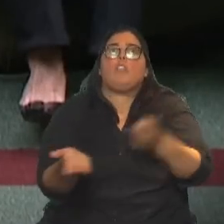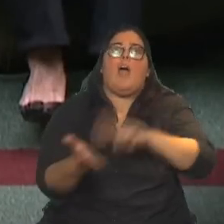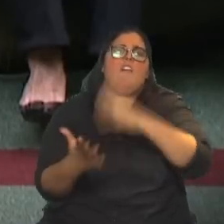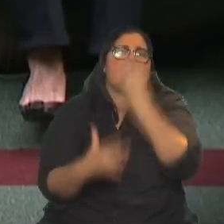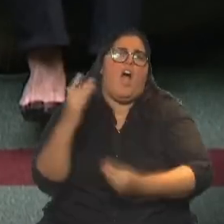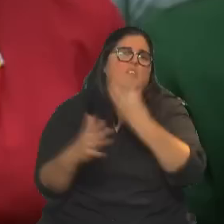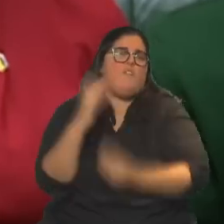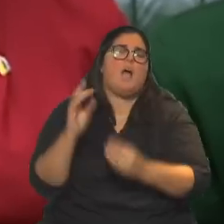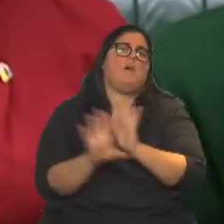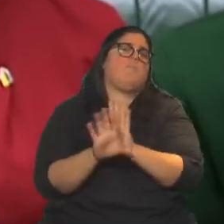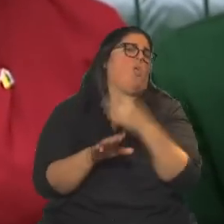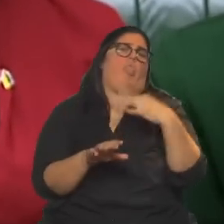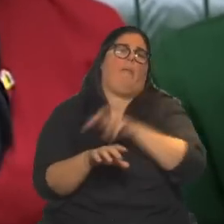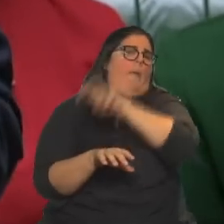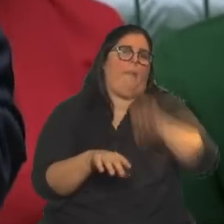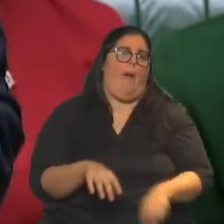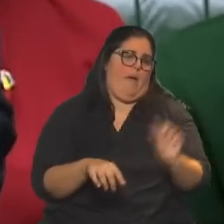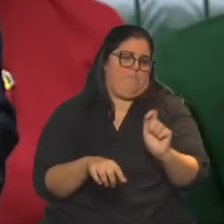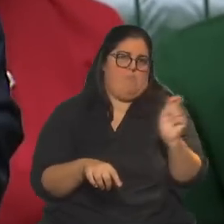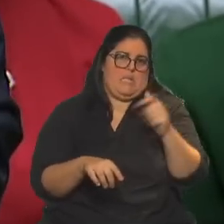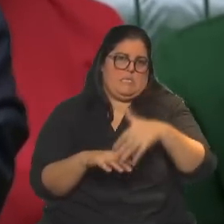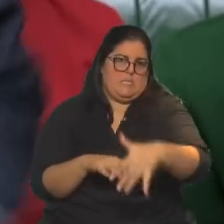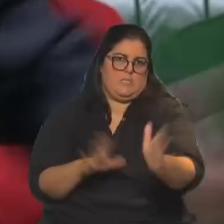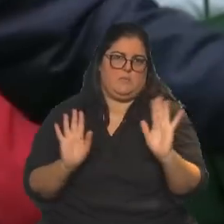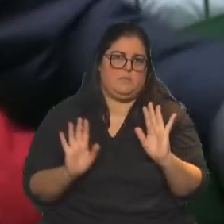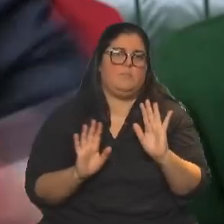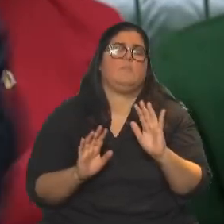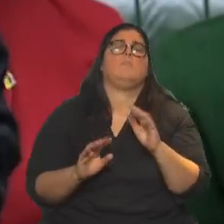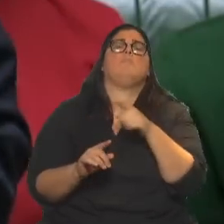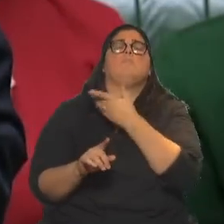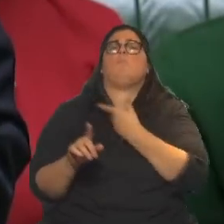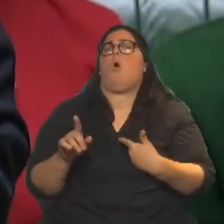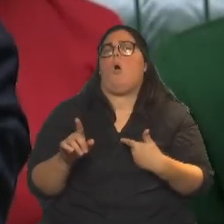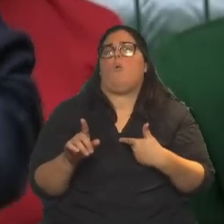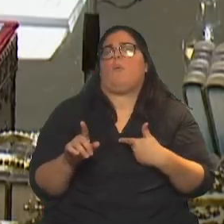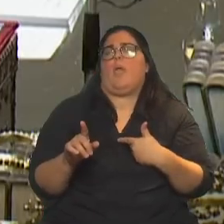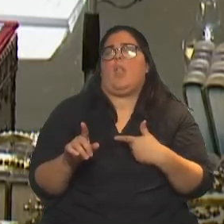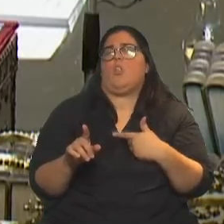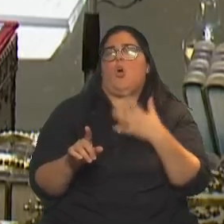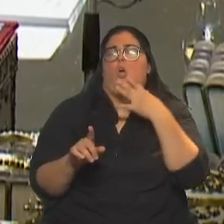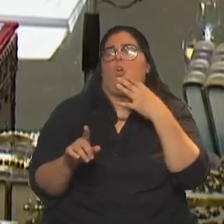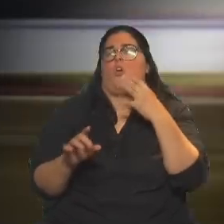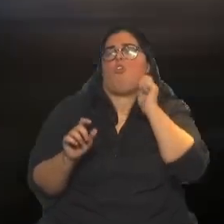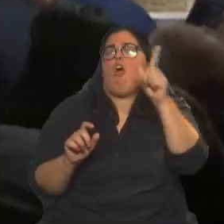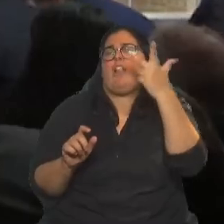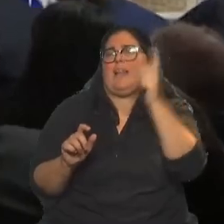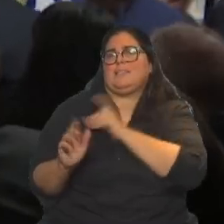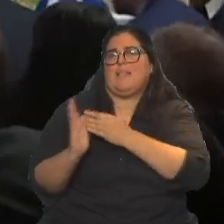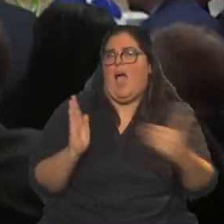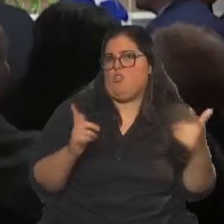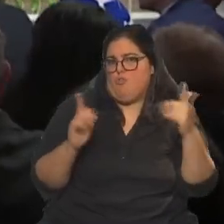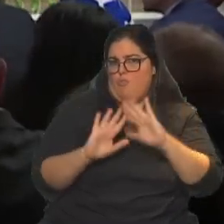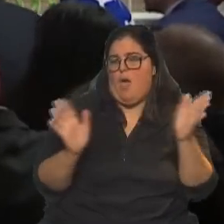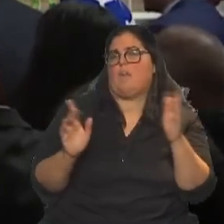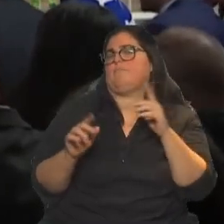que lo obligarán a dar un paso al costado en pocos meses, poniendo fin a un gobierno que aún no cumplió los 3 años. Hay